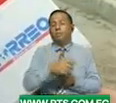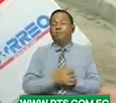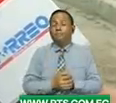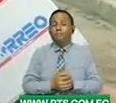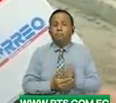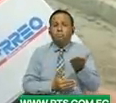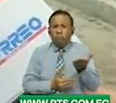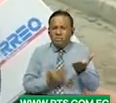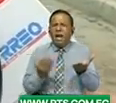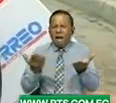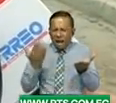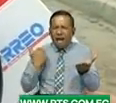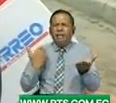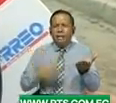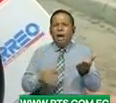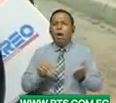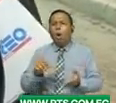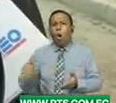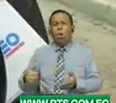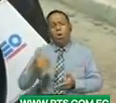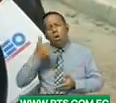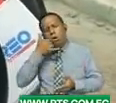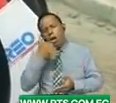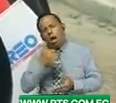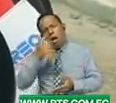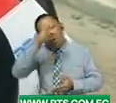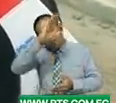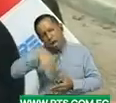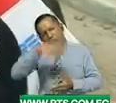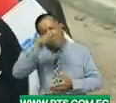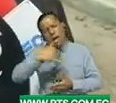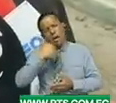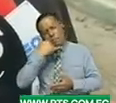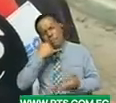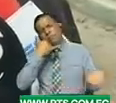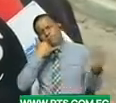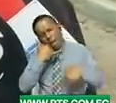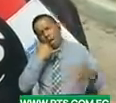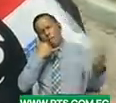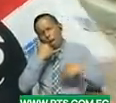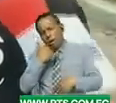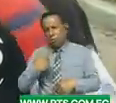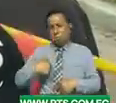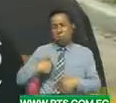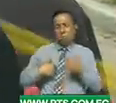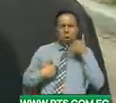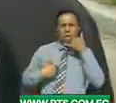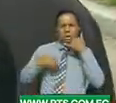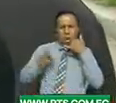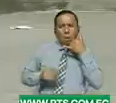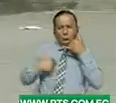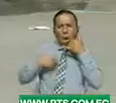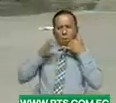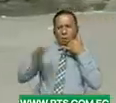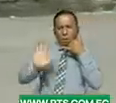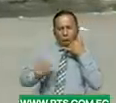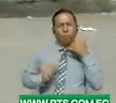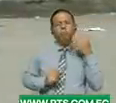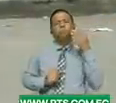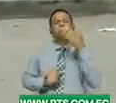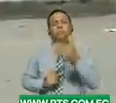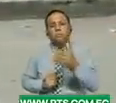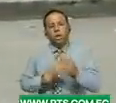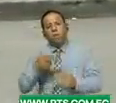que el ciudadano lo habían estado llamando insistentemente que venga acá a la parroquia. No sabemos a qué venía a hacer, lo que indica la familia. Todas